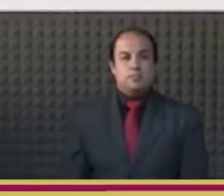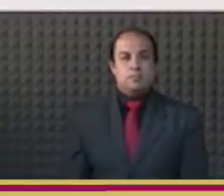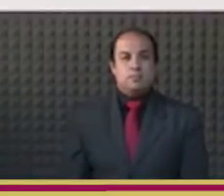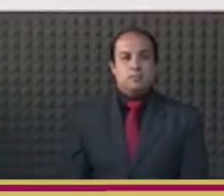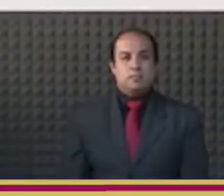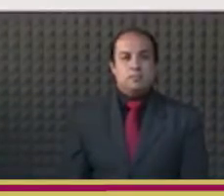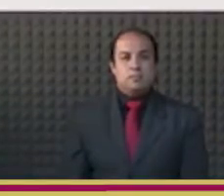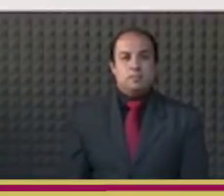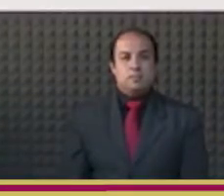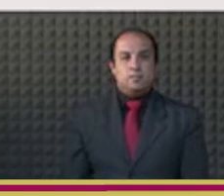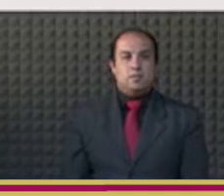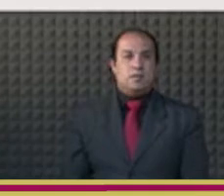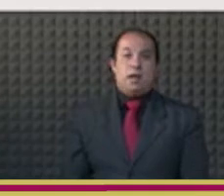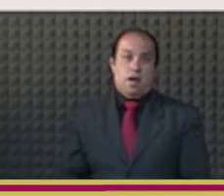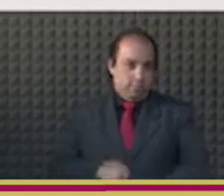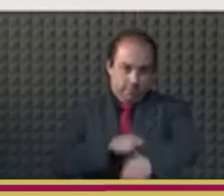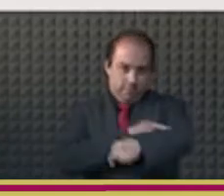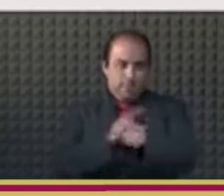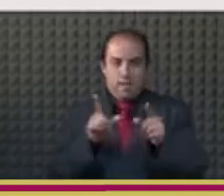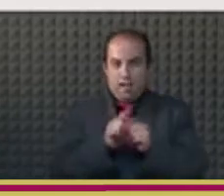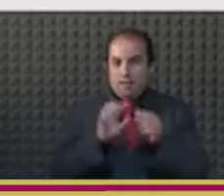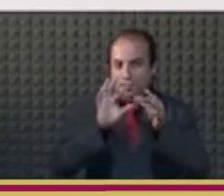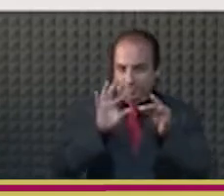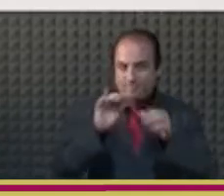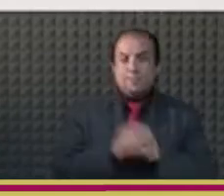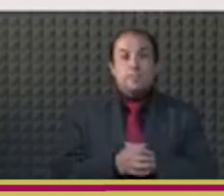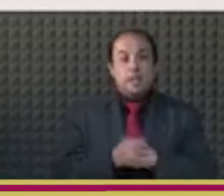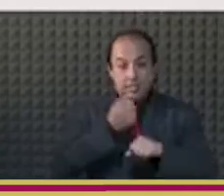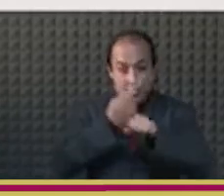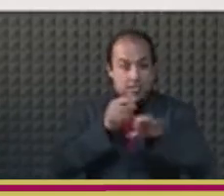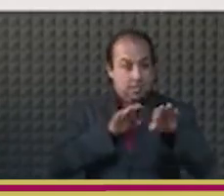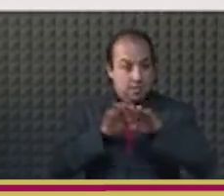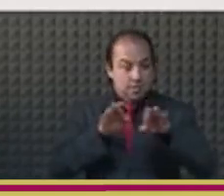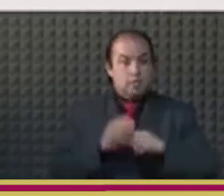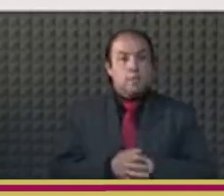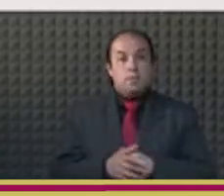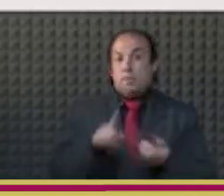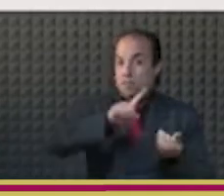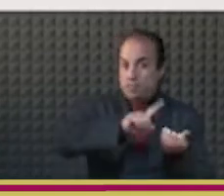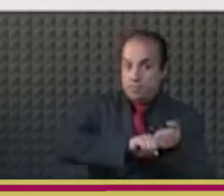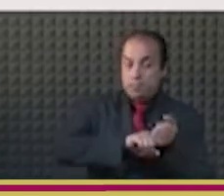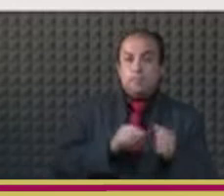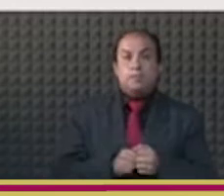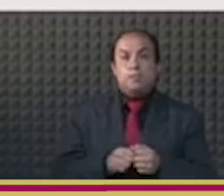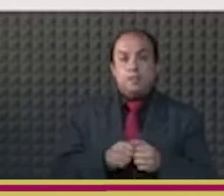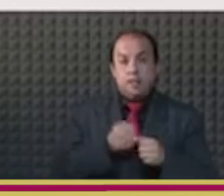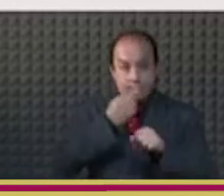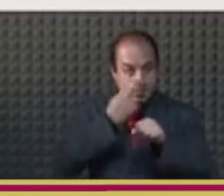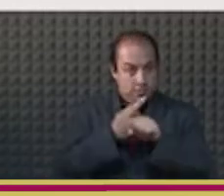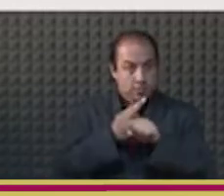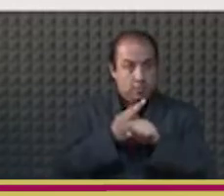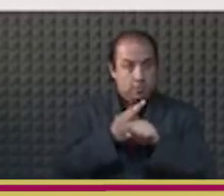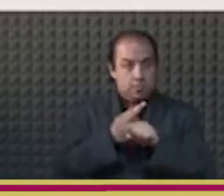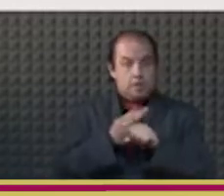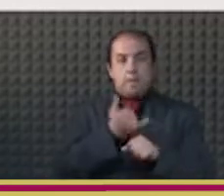Y ya para no extenderme más, concluyo señalando que desde la Secretaría de Trabajo y en particular en la Secretaría